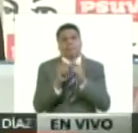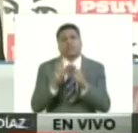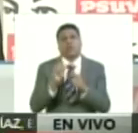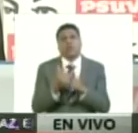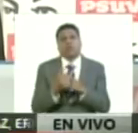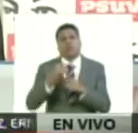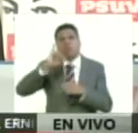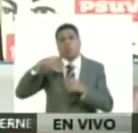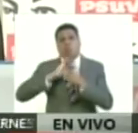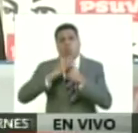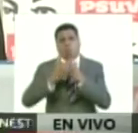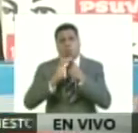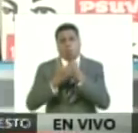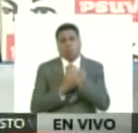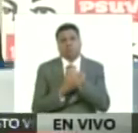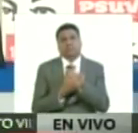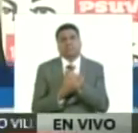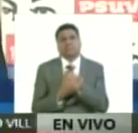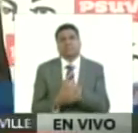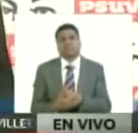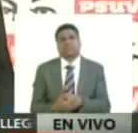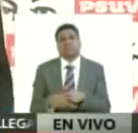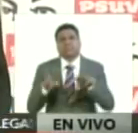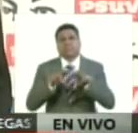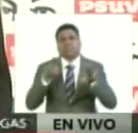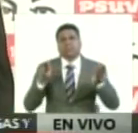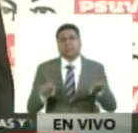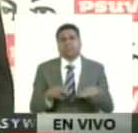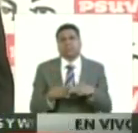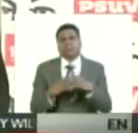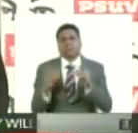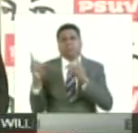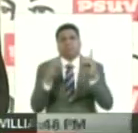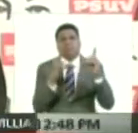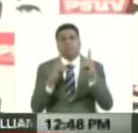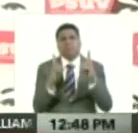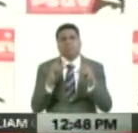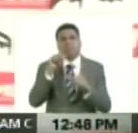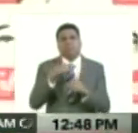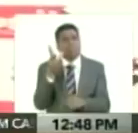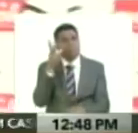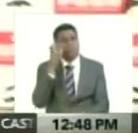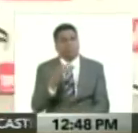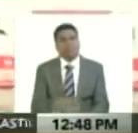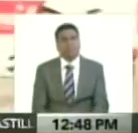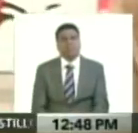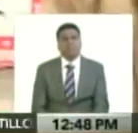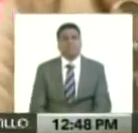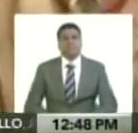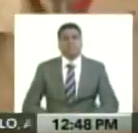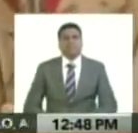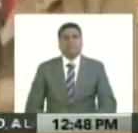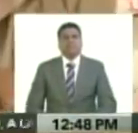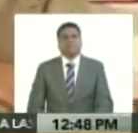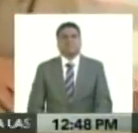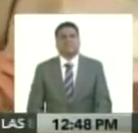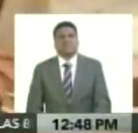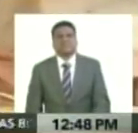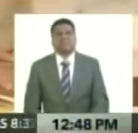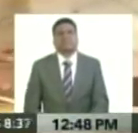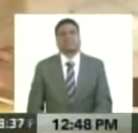quien es representante del gobierno bolivariano ante la mesa de diálogo nacional. Escuchemos. Muy